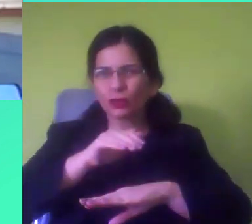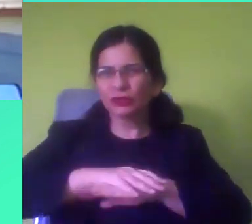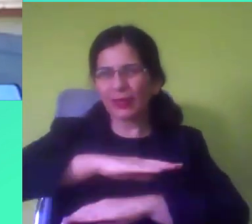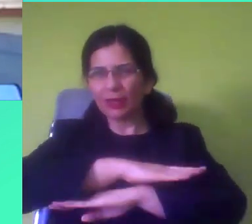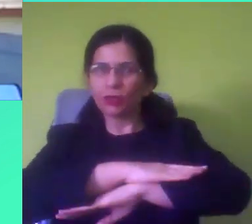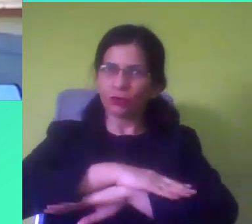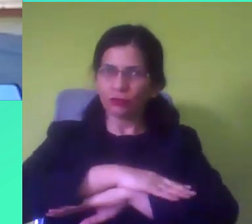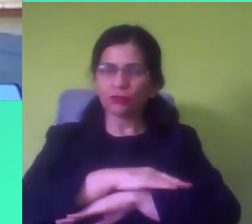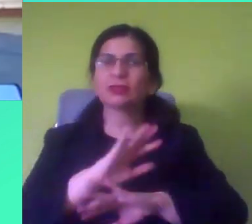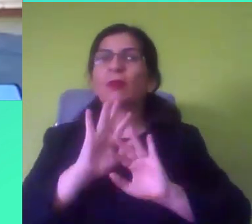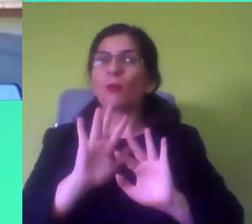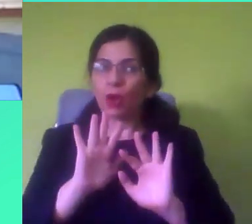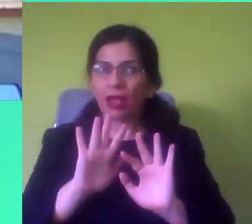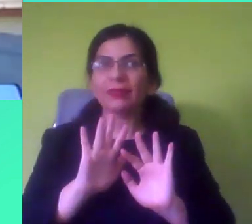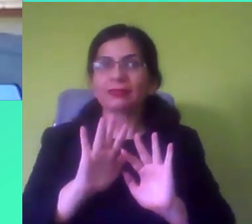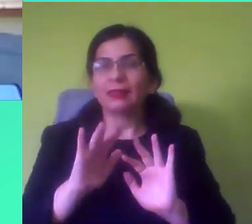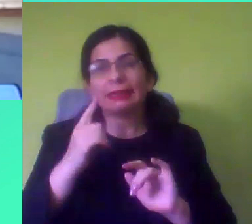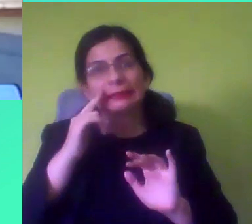que en